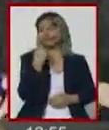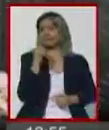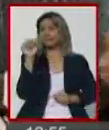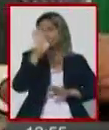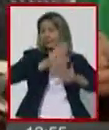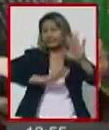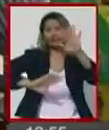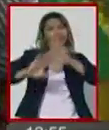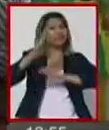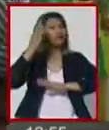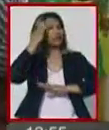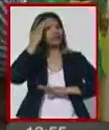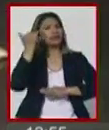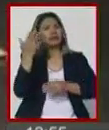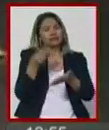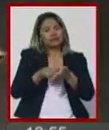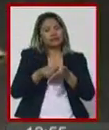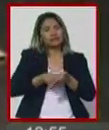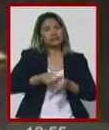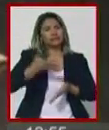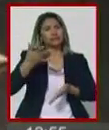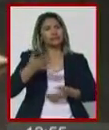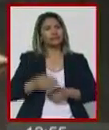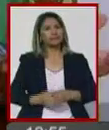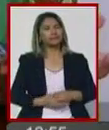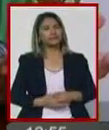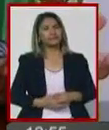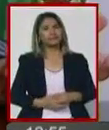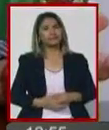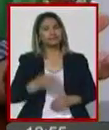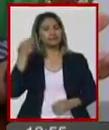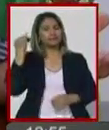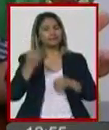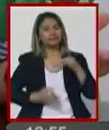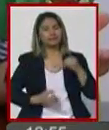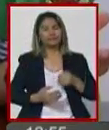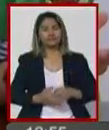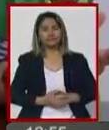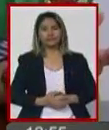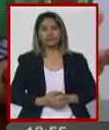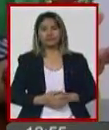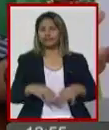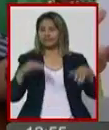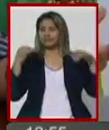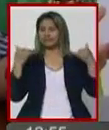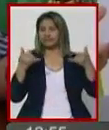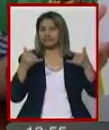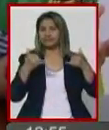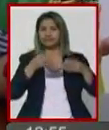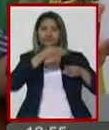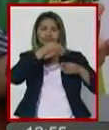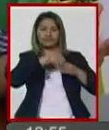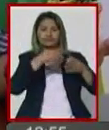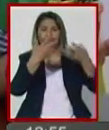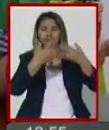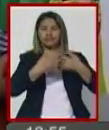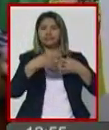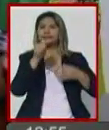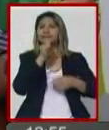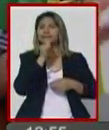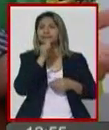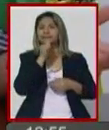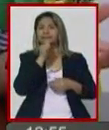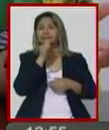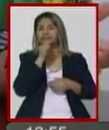mostraron preocupados por el incremento salarial. Al final de cuentas, están jugando con el bolsillo de las empresas del sector privado